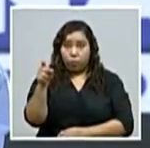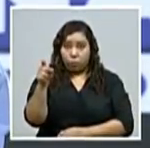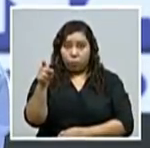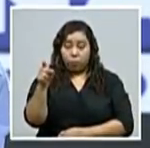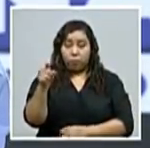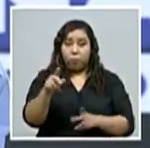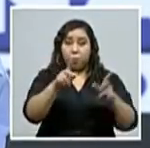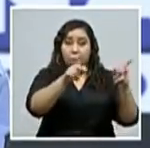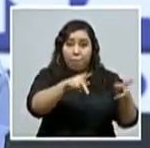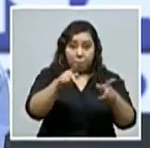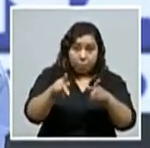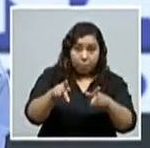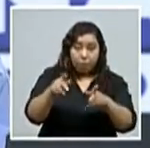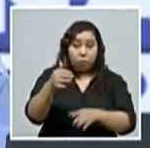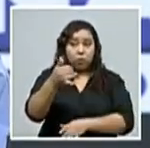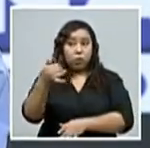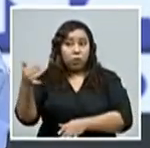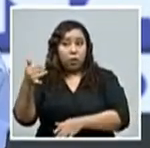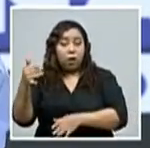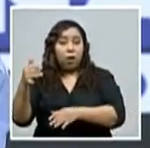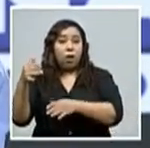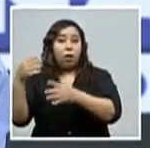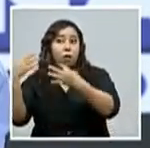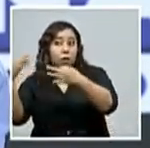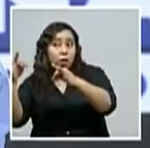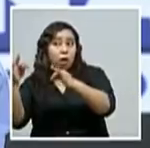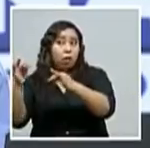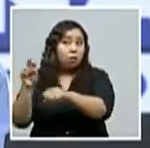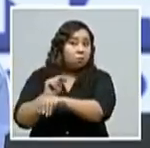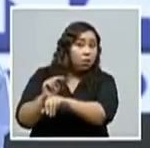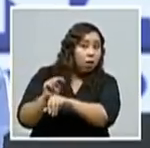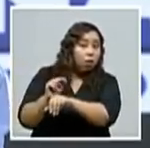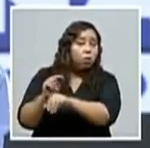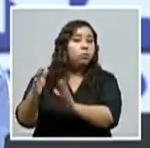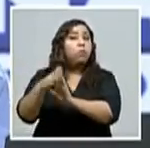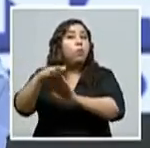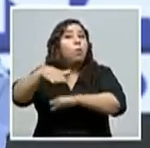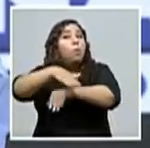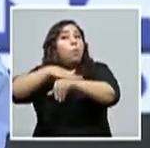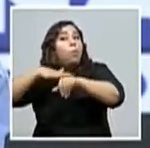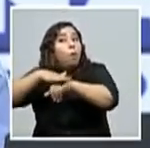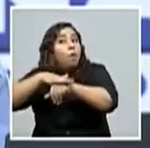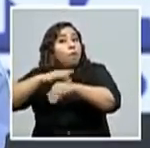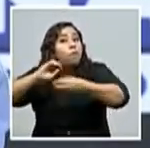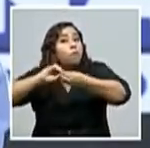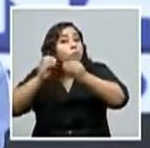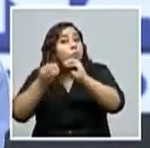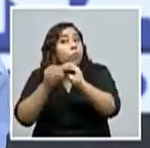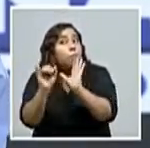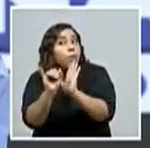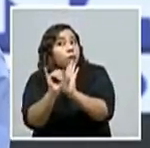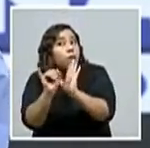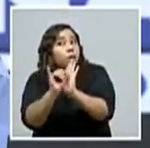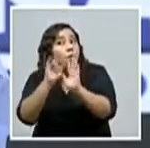den cumplimiento a los dígitos. Y repito, es importante porque así podemos avanzar hacia la